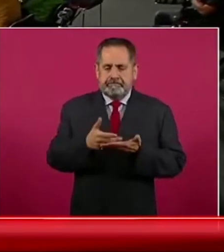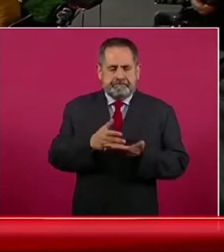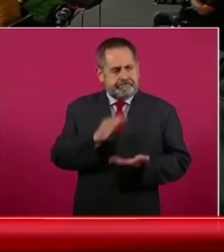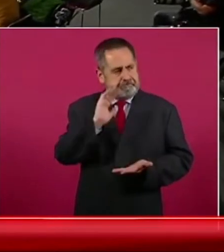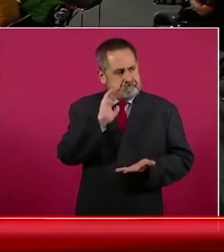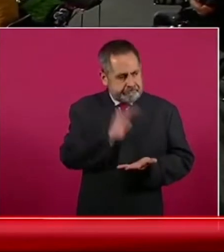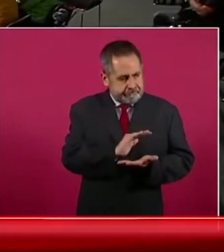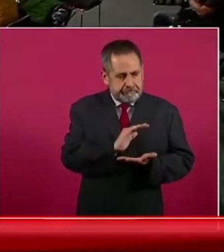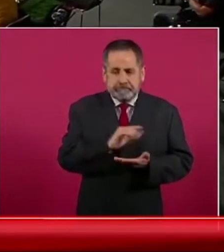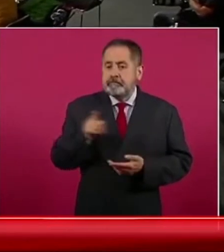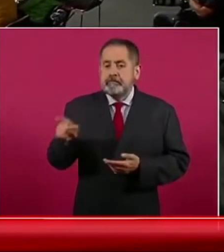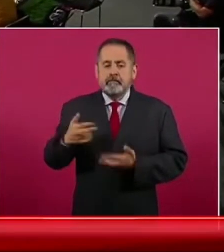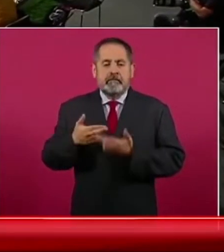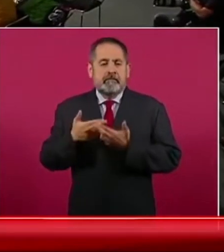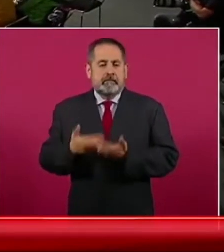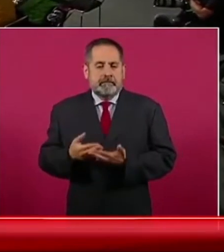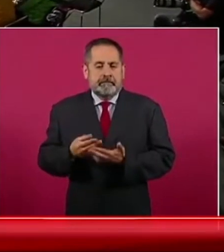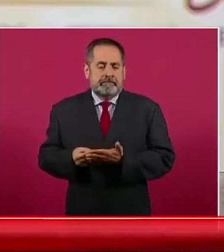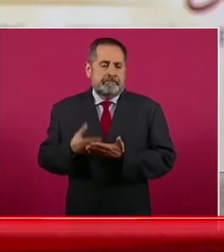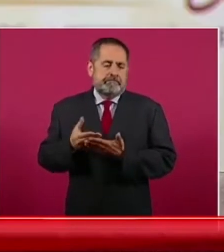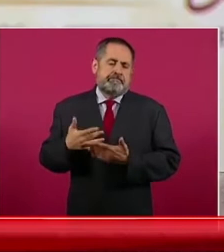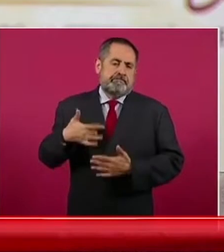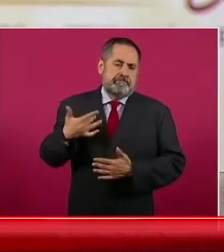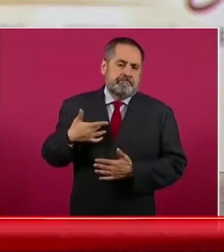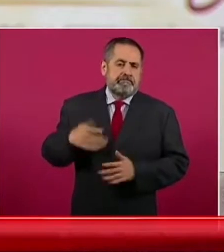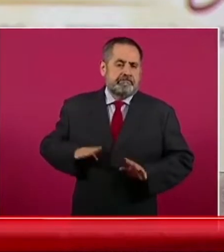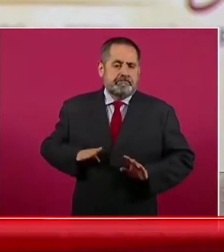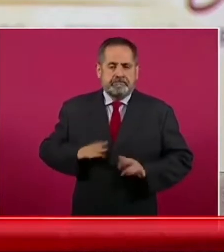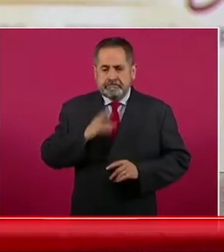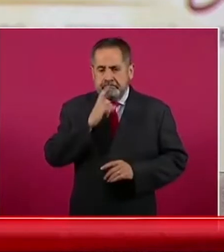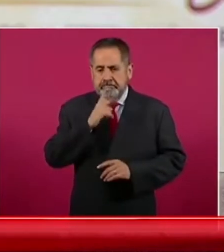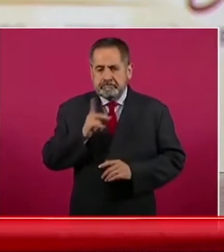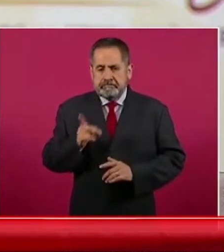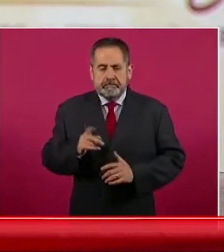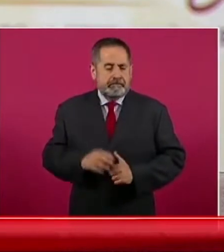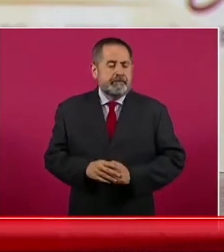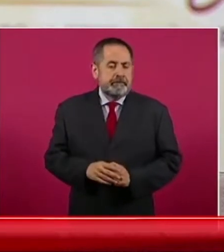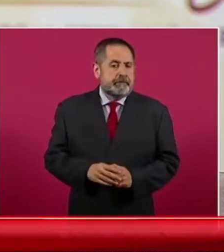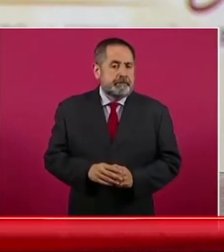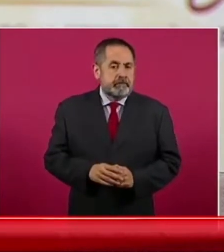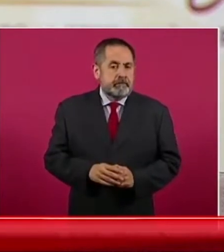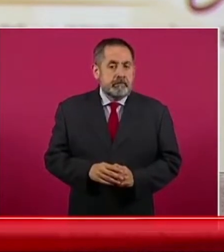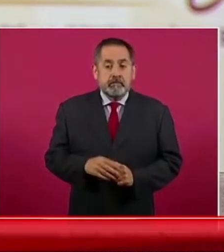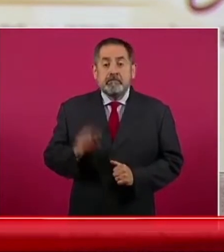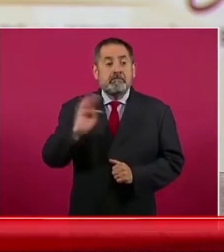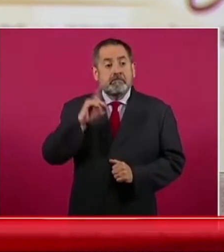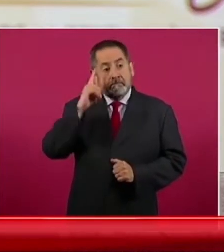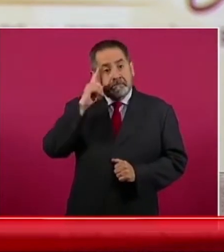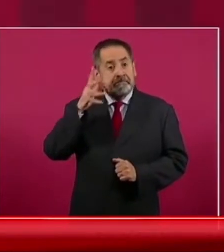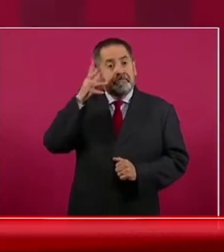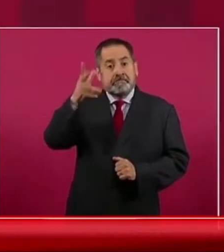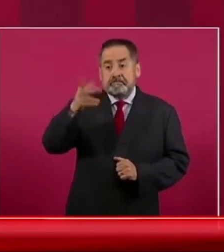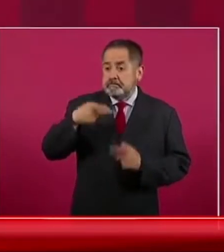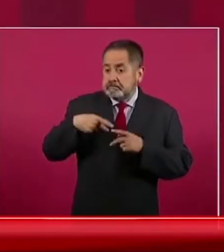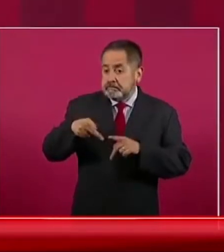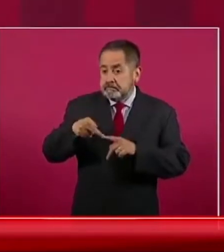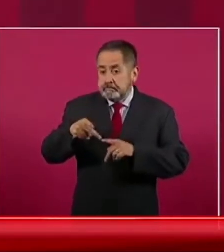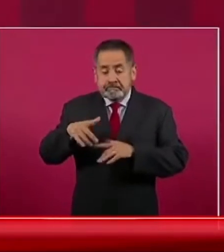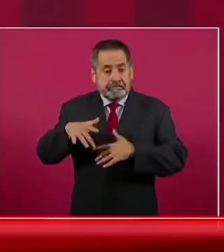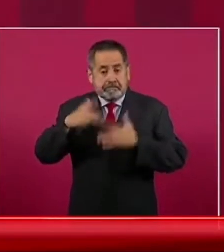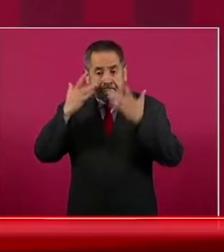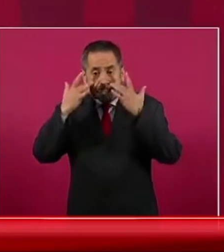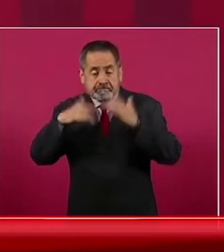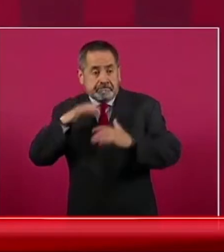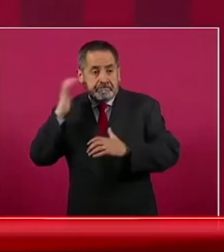más beneficios y pueda al retirarse tener